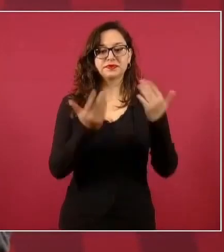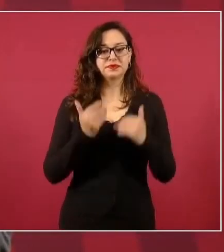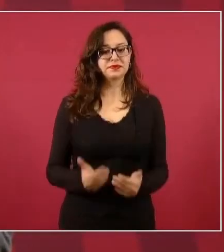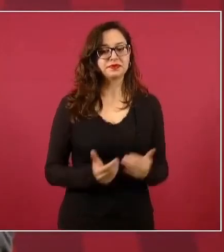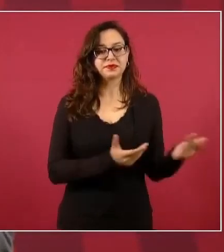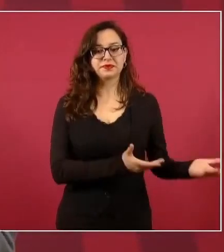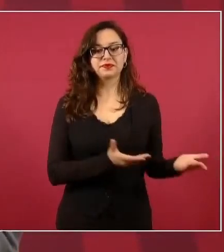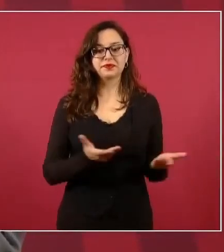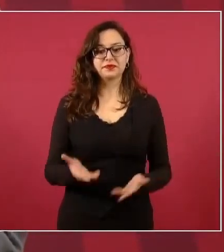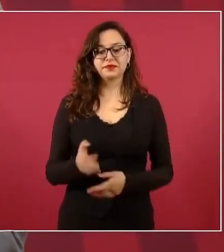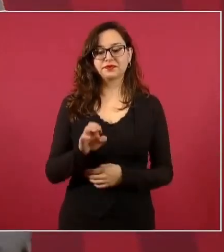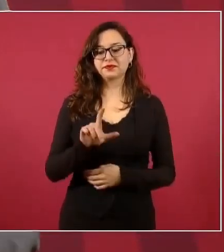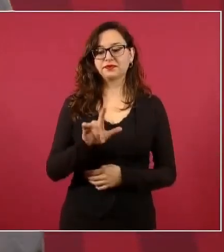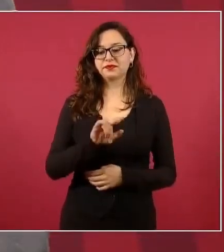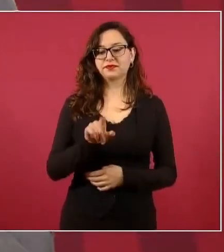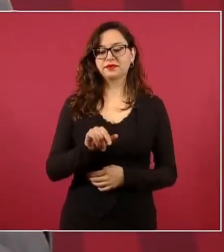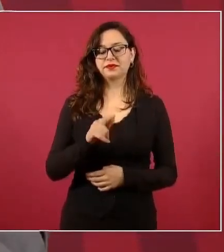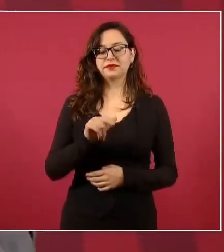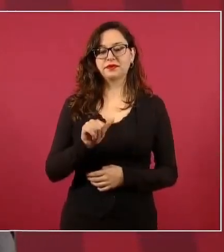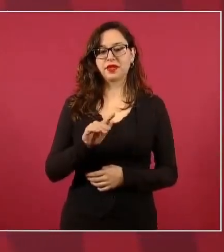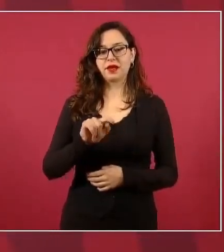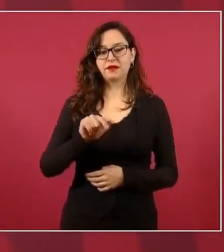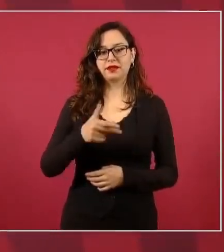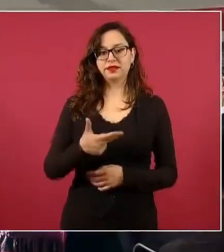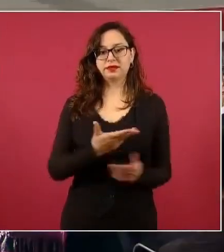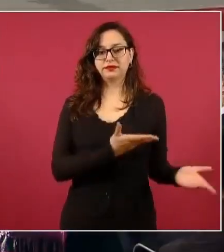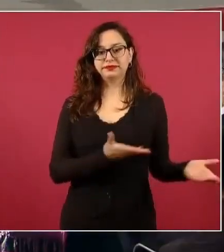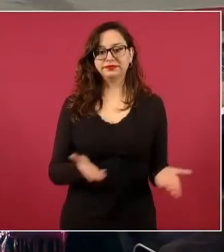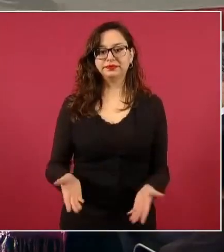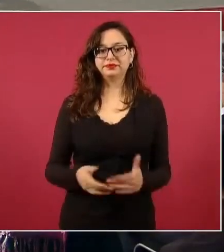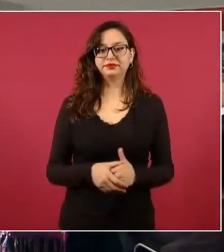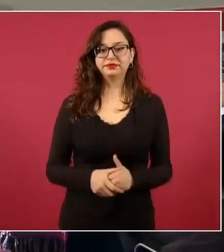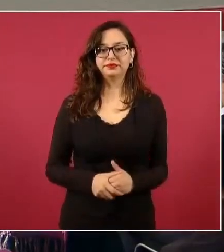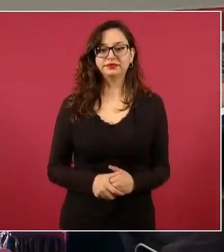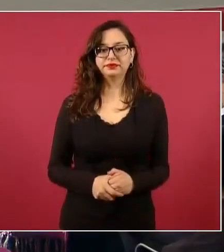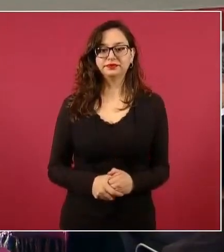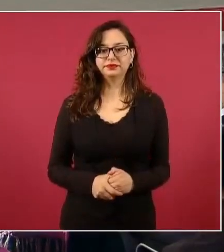palabra a Elizabeth García Vilches.